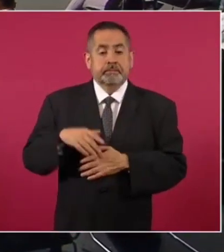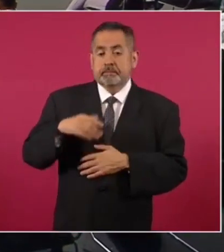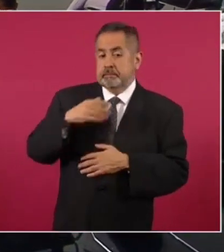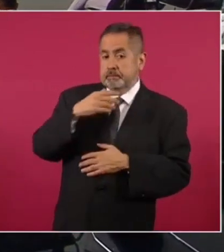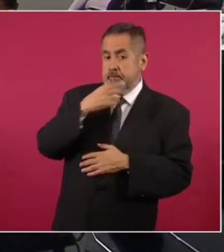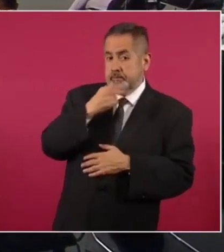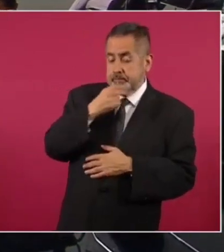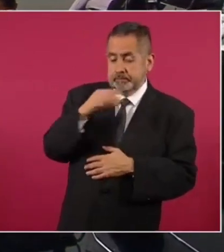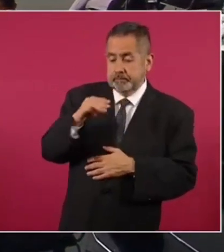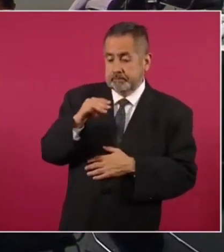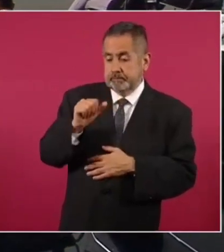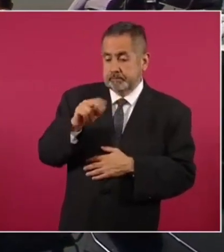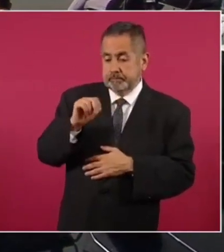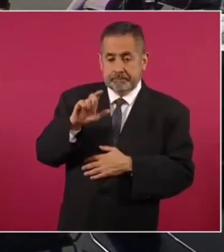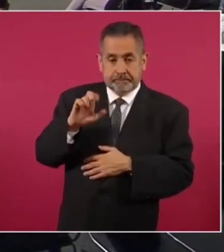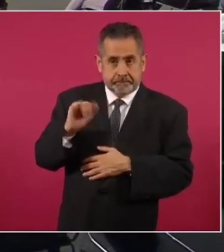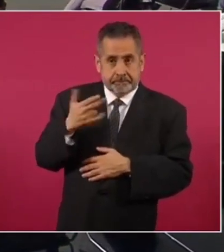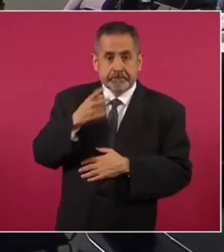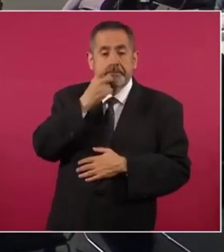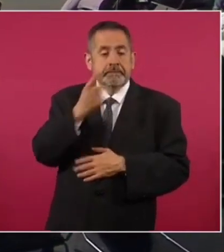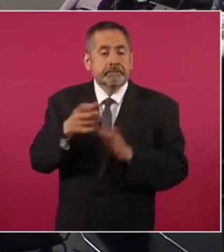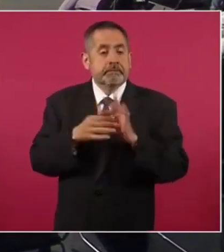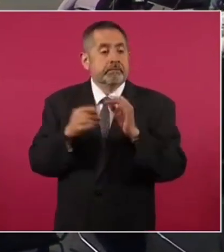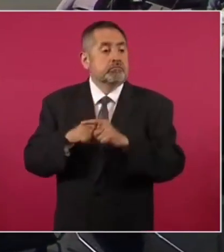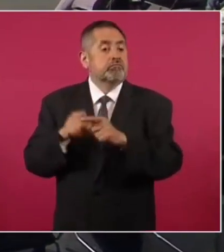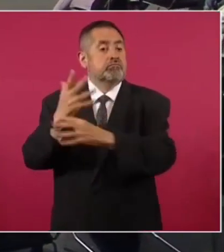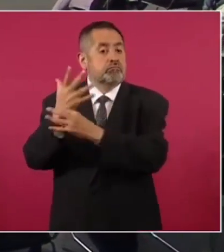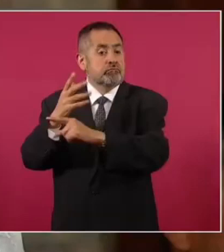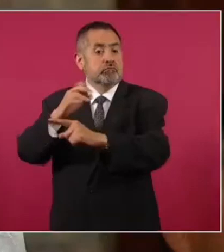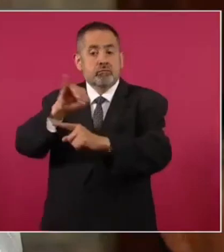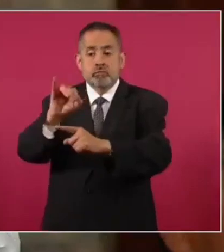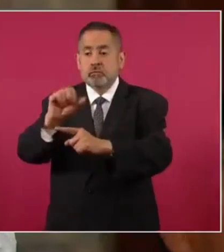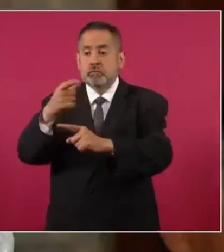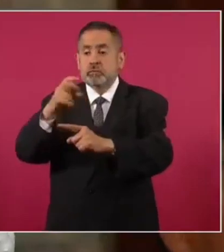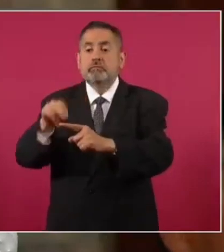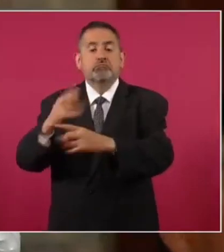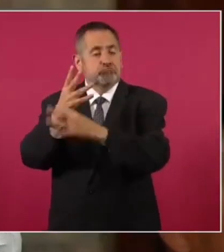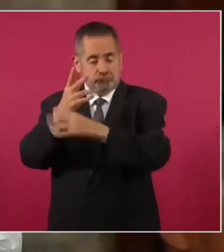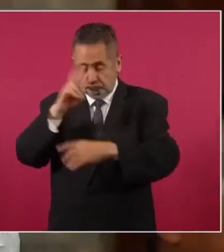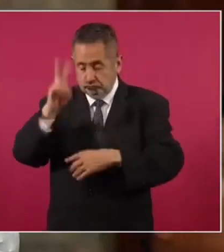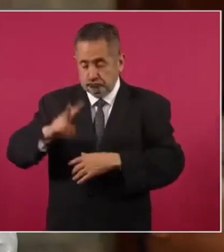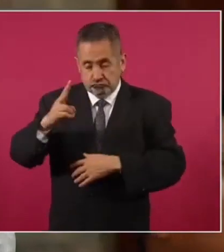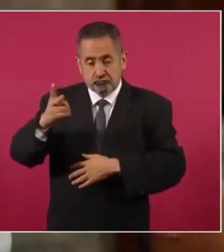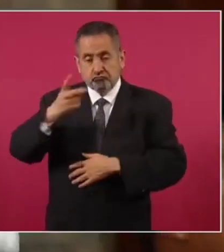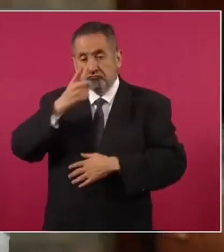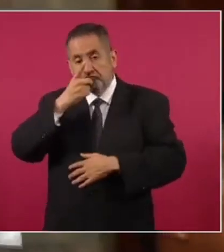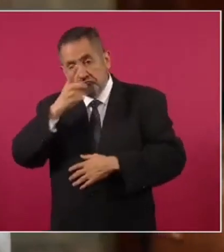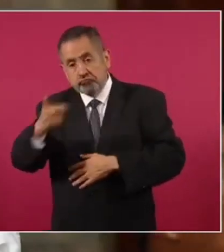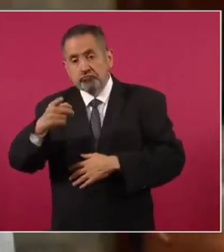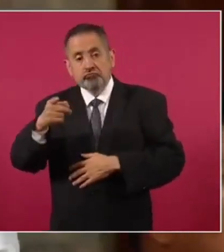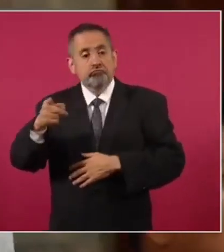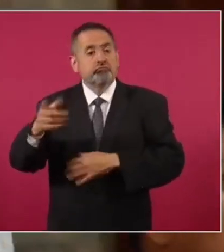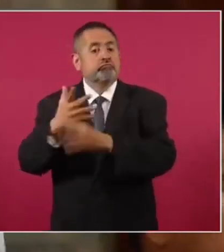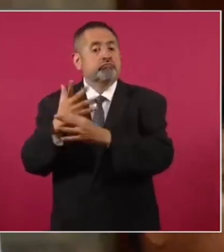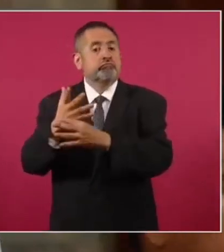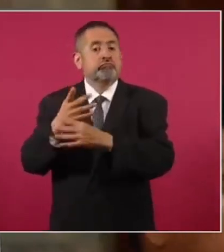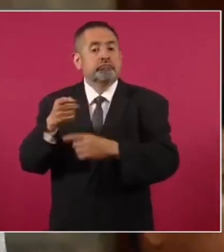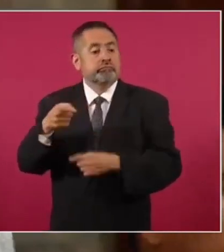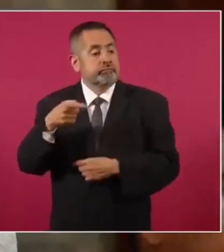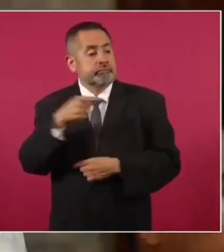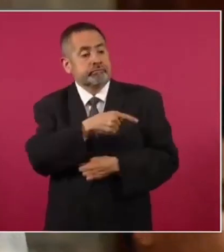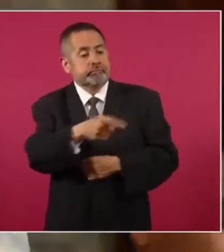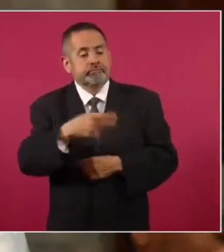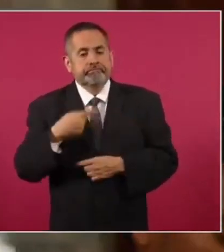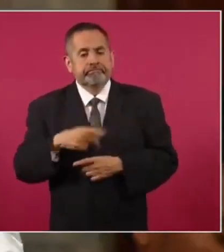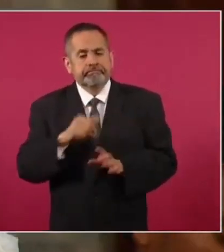Manelich Castilla había dicho que había una declaración de Joaquín diciendo que el mismo Joaquín había dicho que estas personas